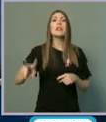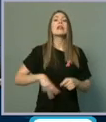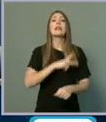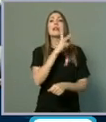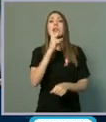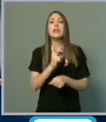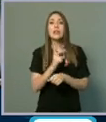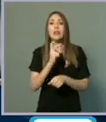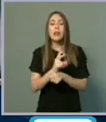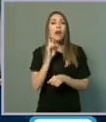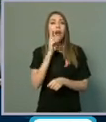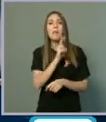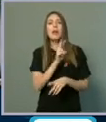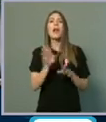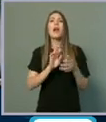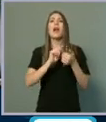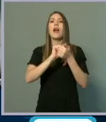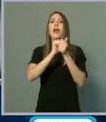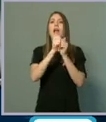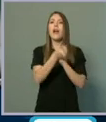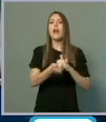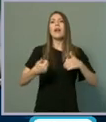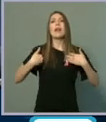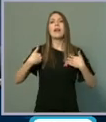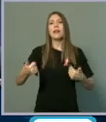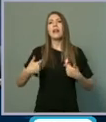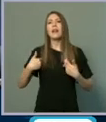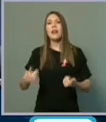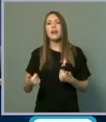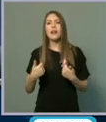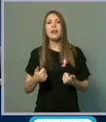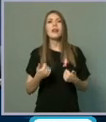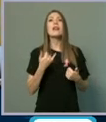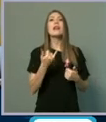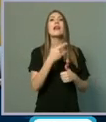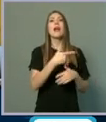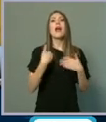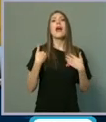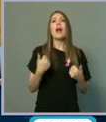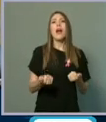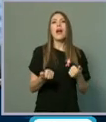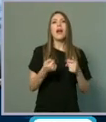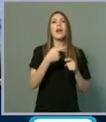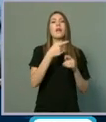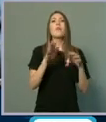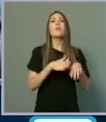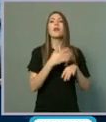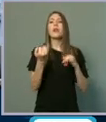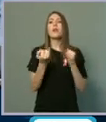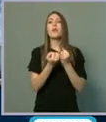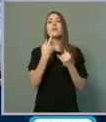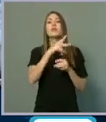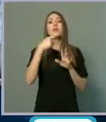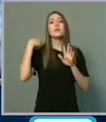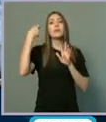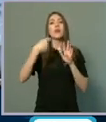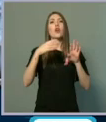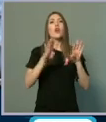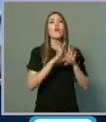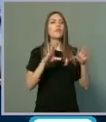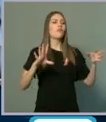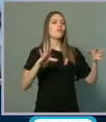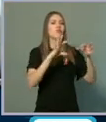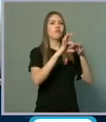ver otra película de él, como que empiezas a hilar y hasta entiendes la pasada. Porque además están interconectadas. De alguna forma, tienes